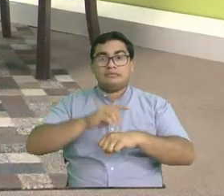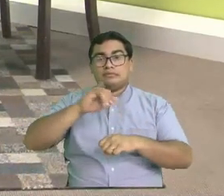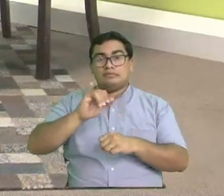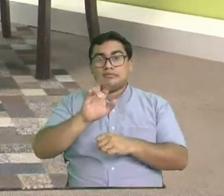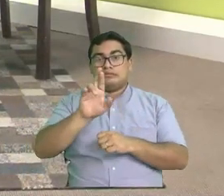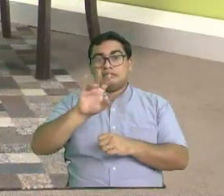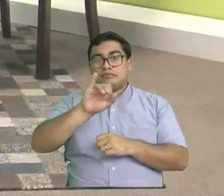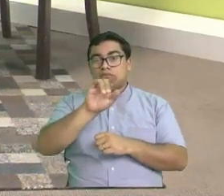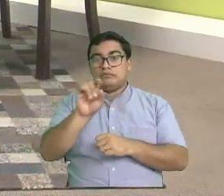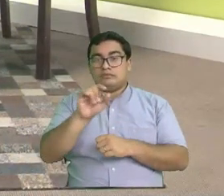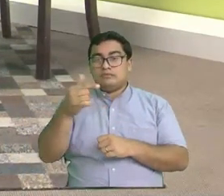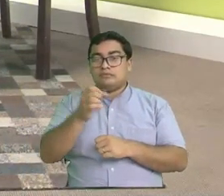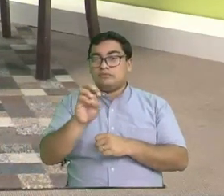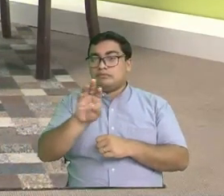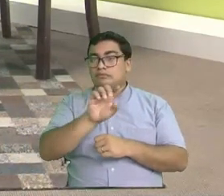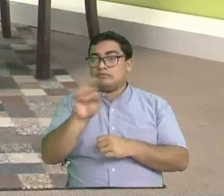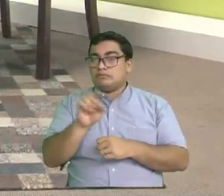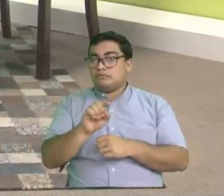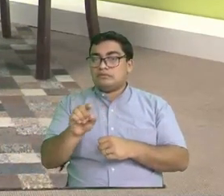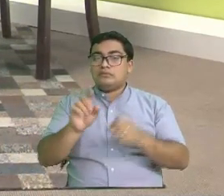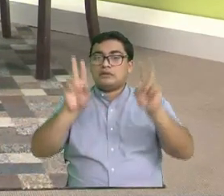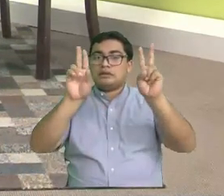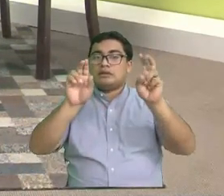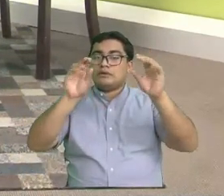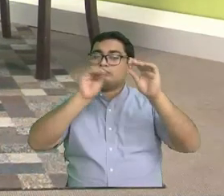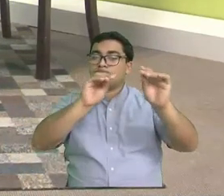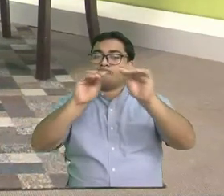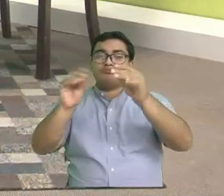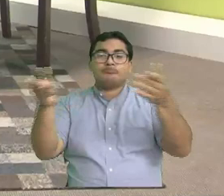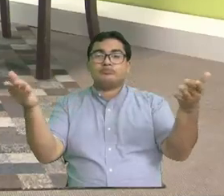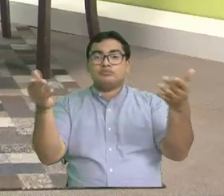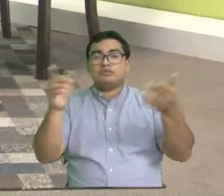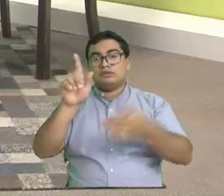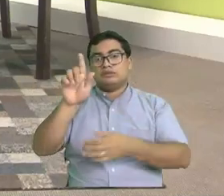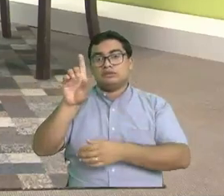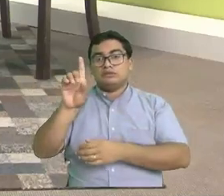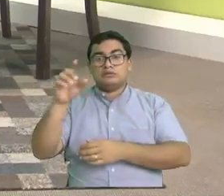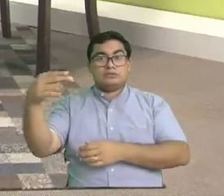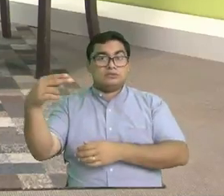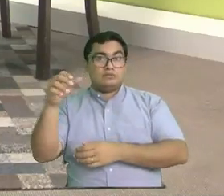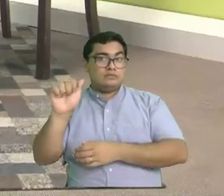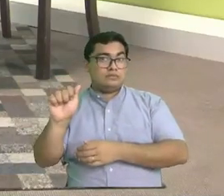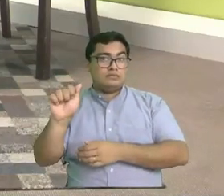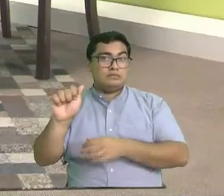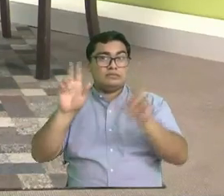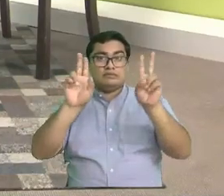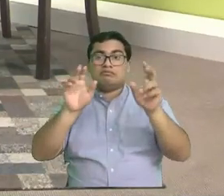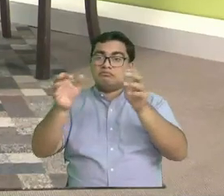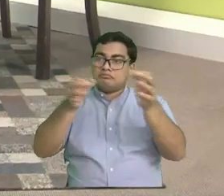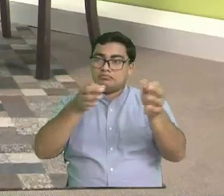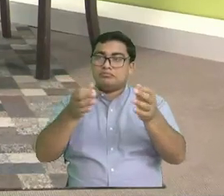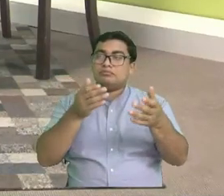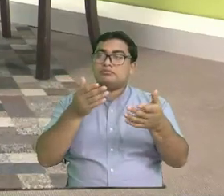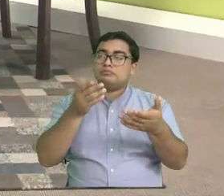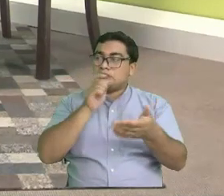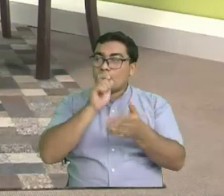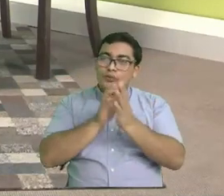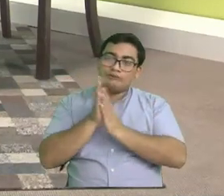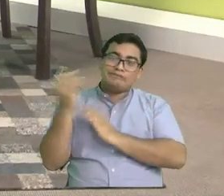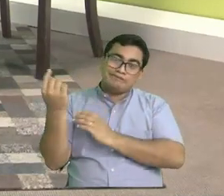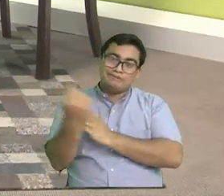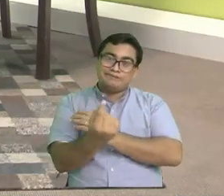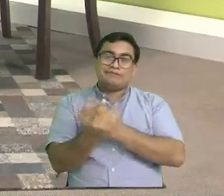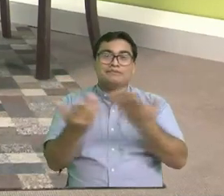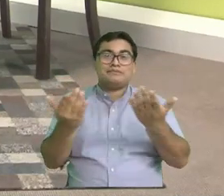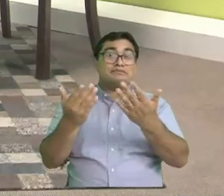Yurisa Gómez, por habernos introducido sobre este tema del trastorno por déficit de hiperactividad. Mucho gusto haberla tenido. Gracias. La esperamos en otra ocasión